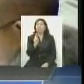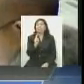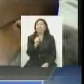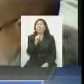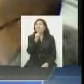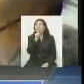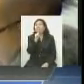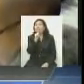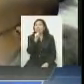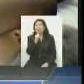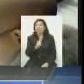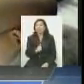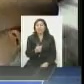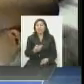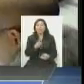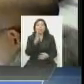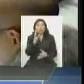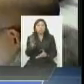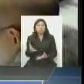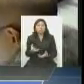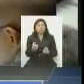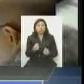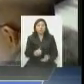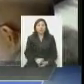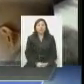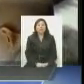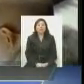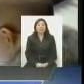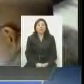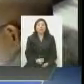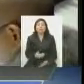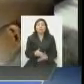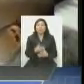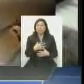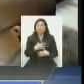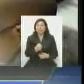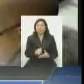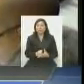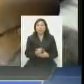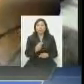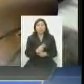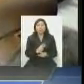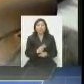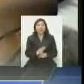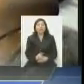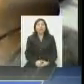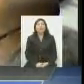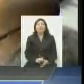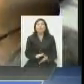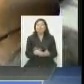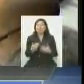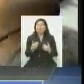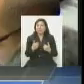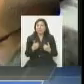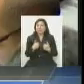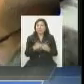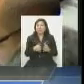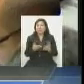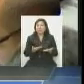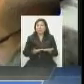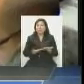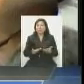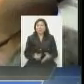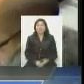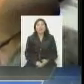Falta de recojo de basura y antihigiene, falta de salubridad, falta de seguridad, y es más, todos debemos saber, este gran